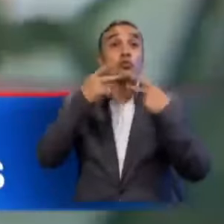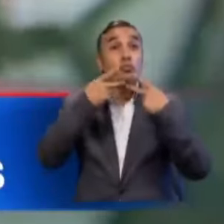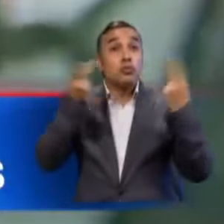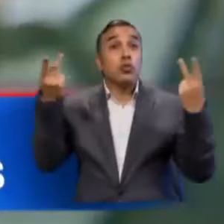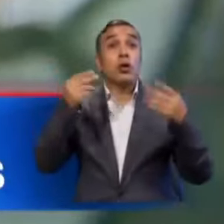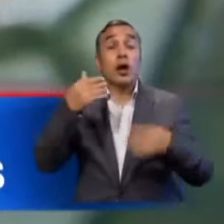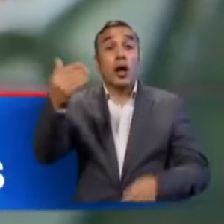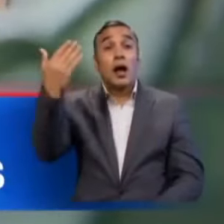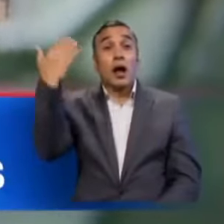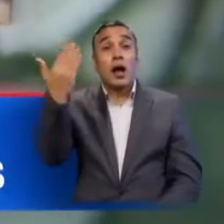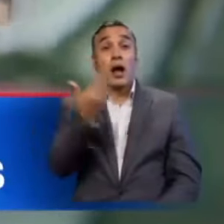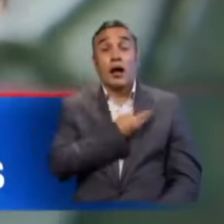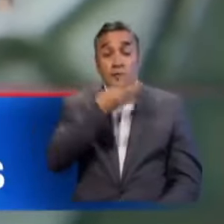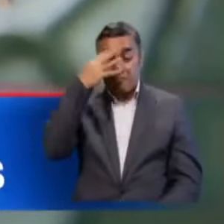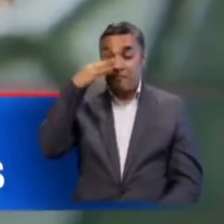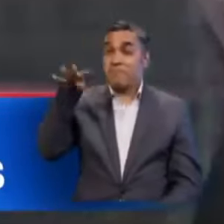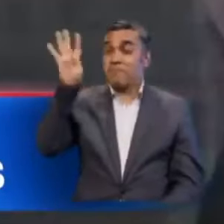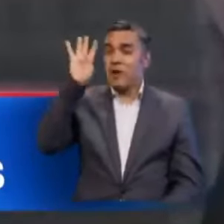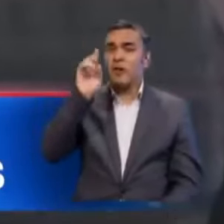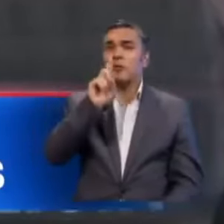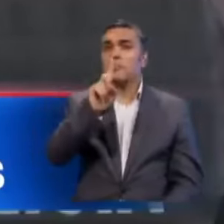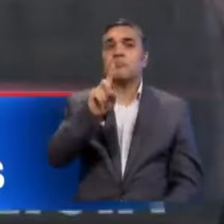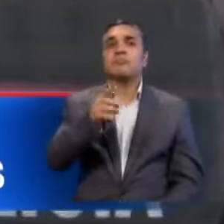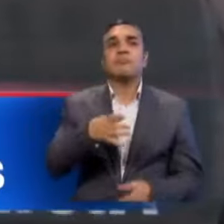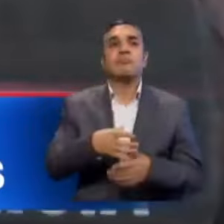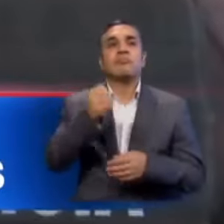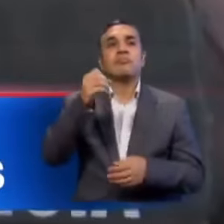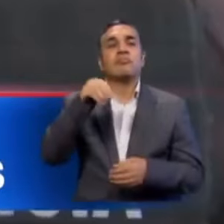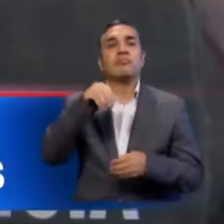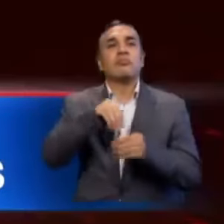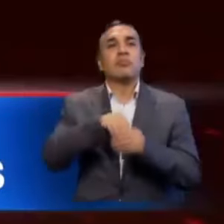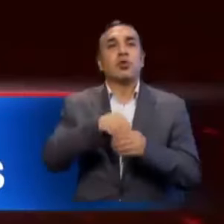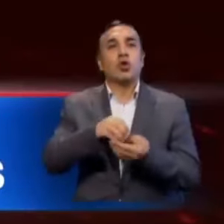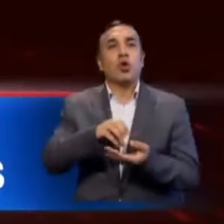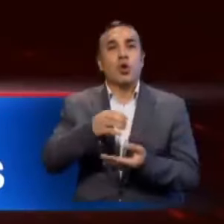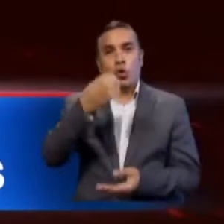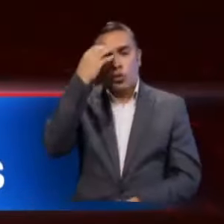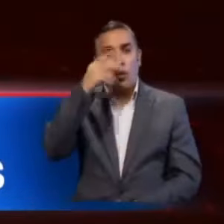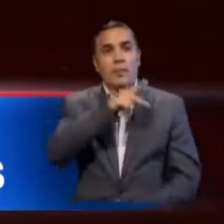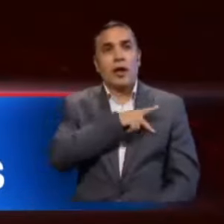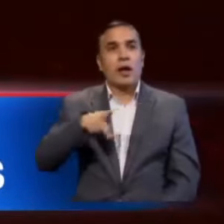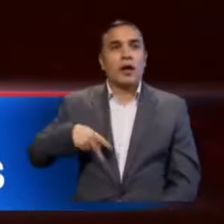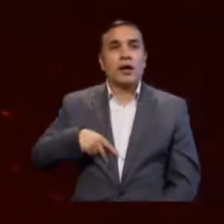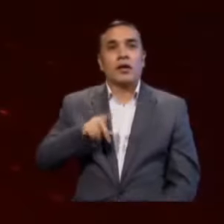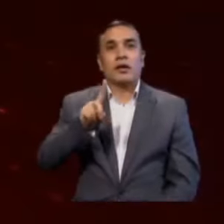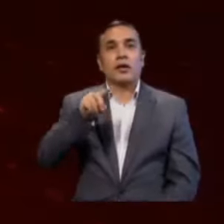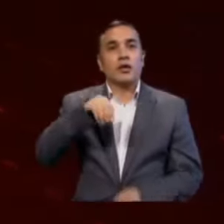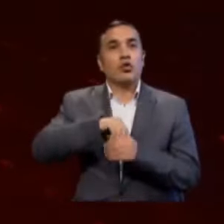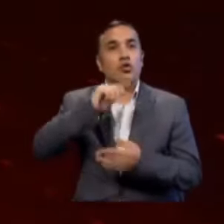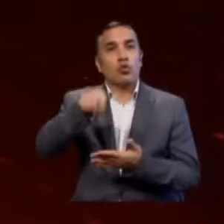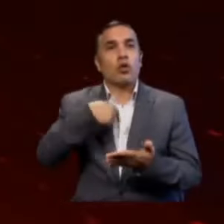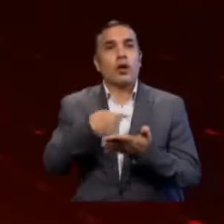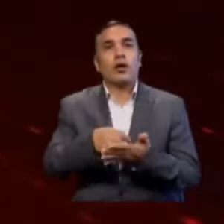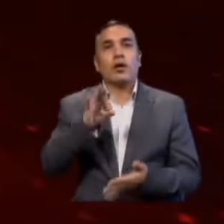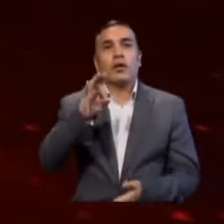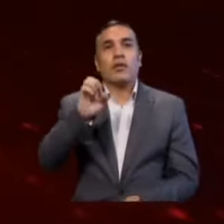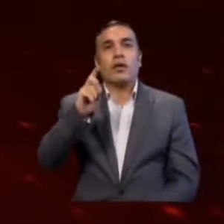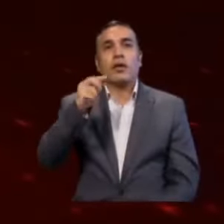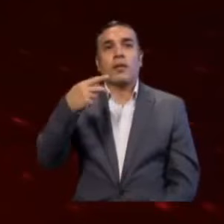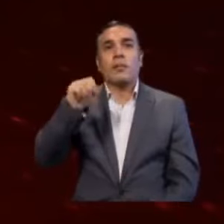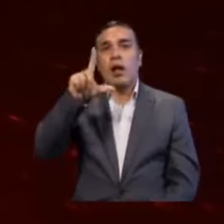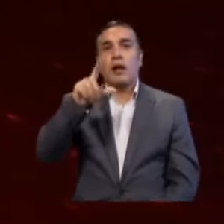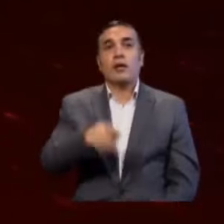pronunciamiento de la alcaldesa Cintia Viteri fue la Federación de Establecimientos Educativos Particulares Laicos del Guayas, FEDEPAL, y